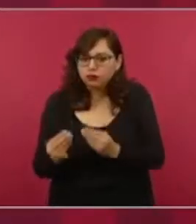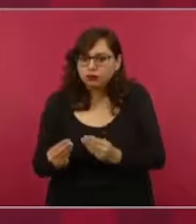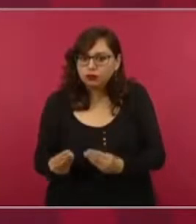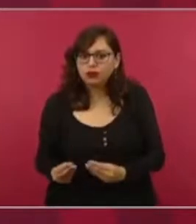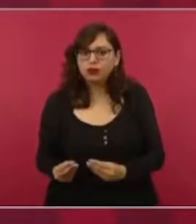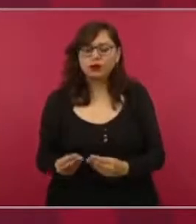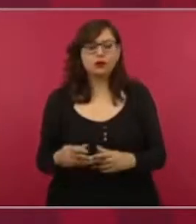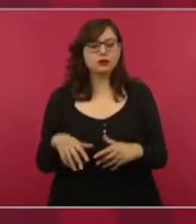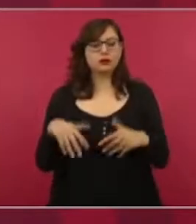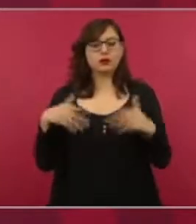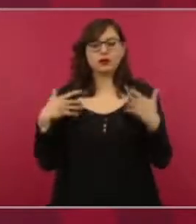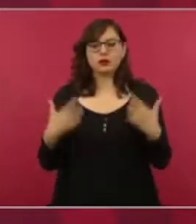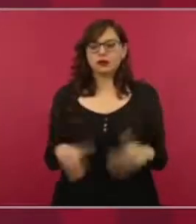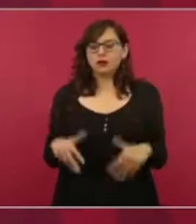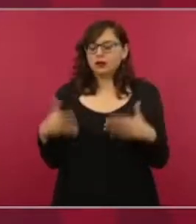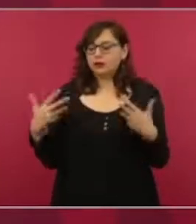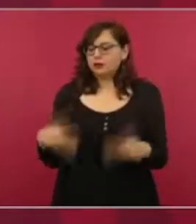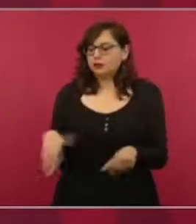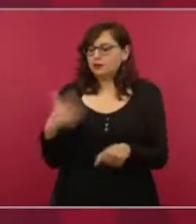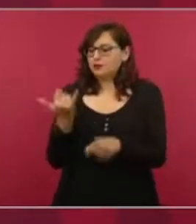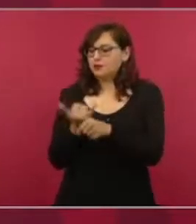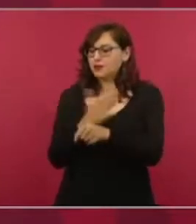en cuestión.